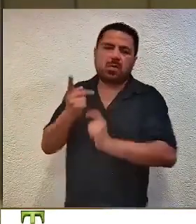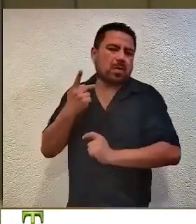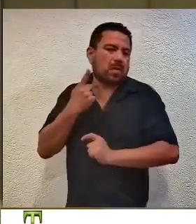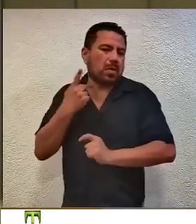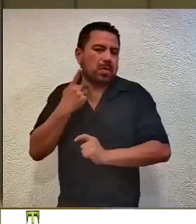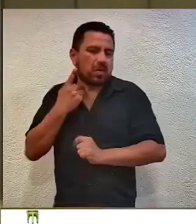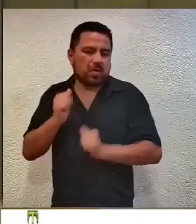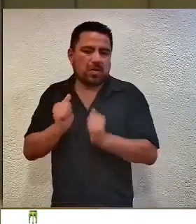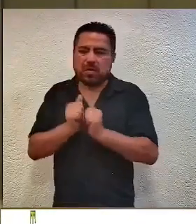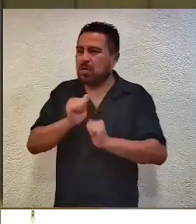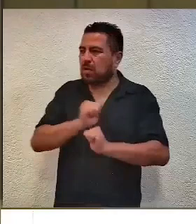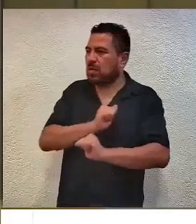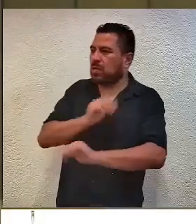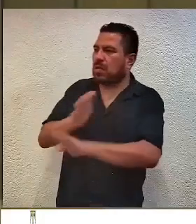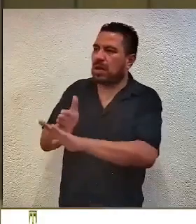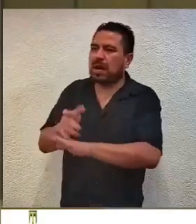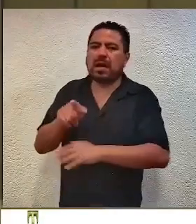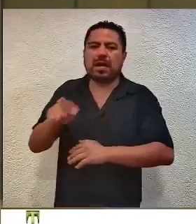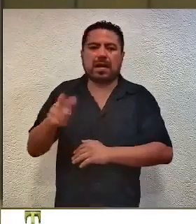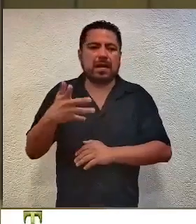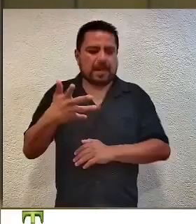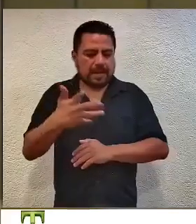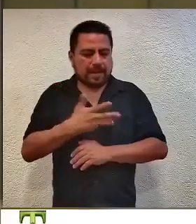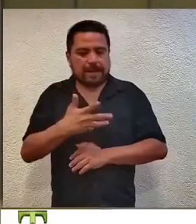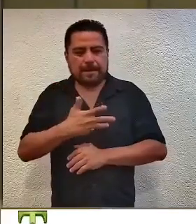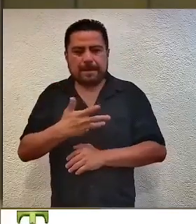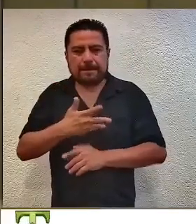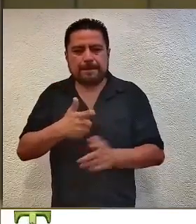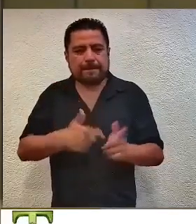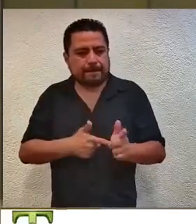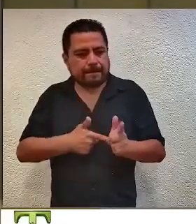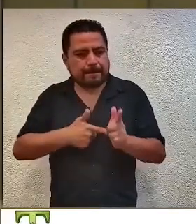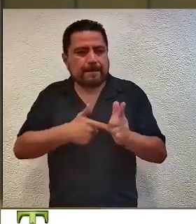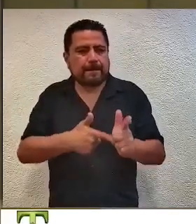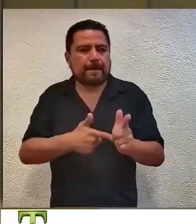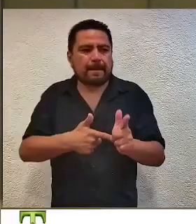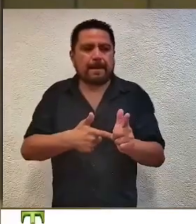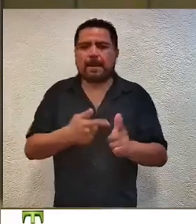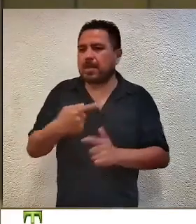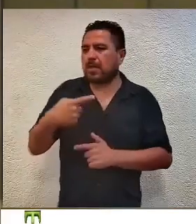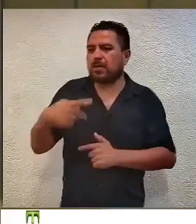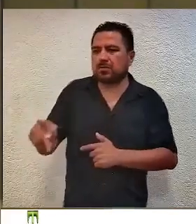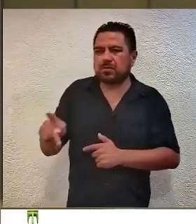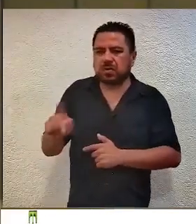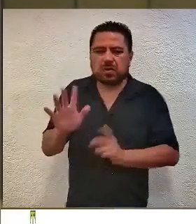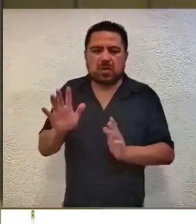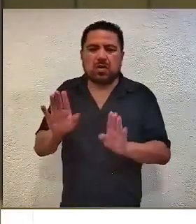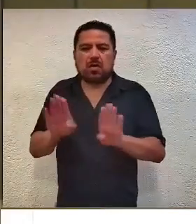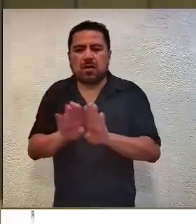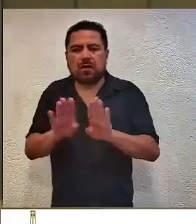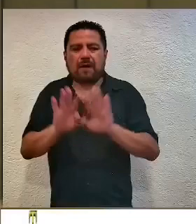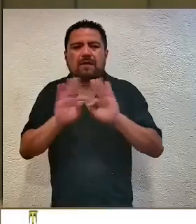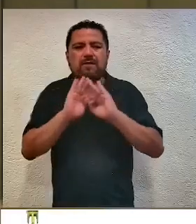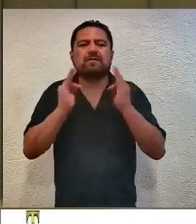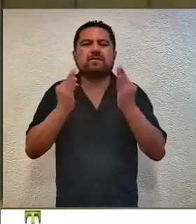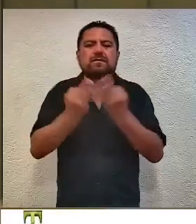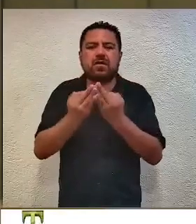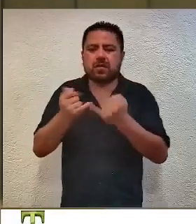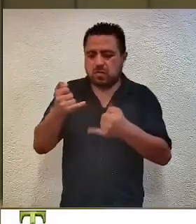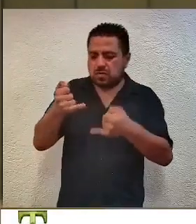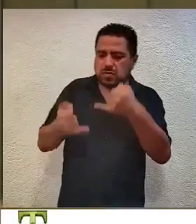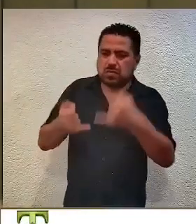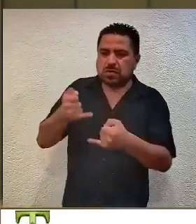ámbito sancionador están condicionados a seguir su actuación conforme a los mandatos